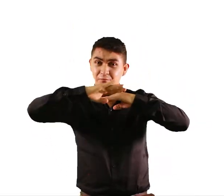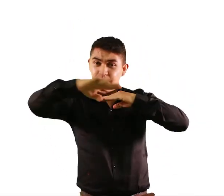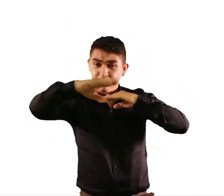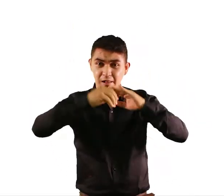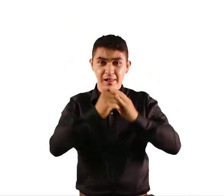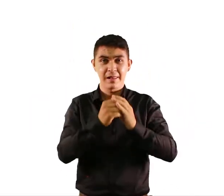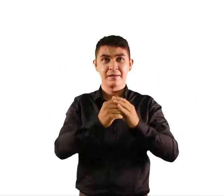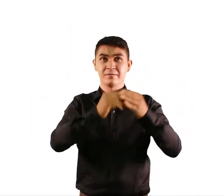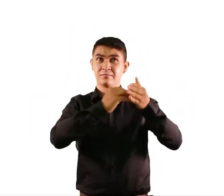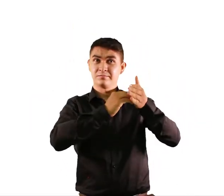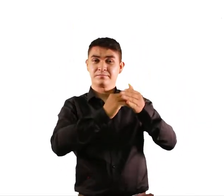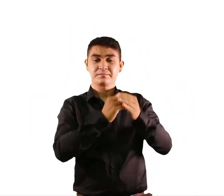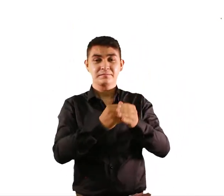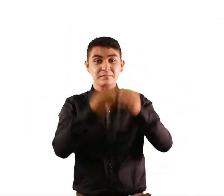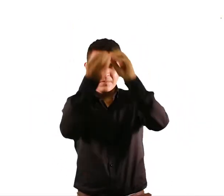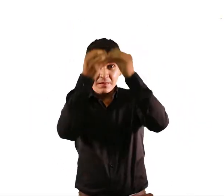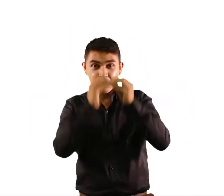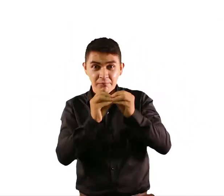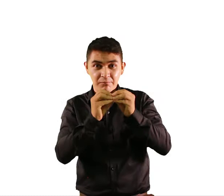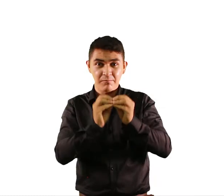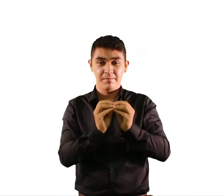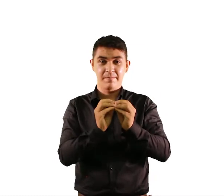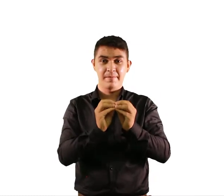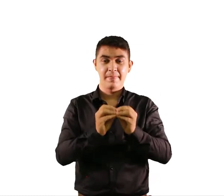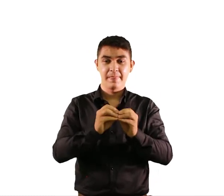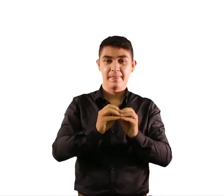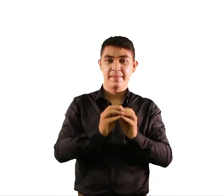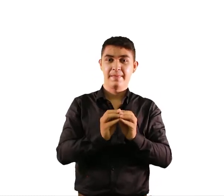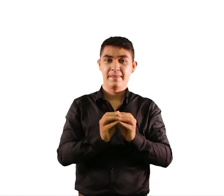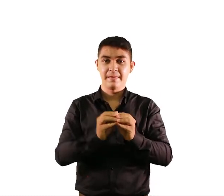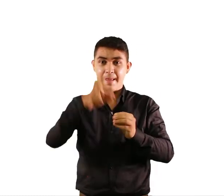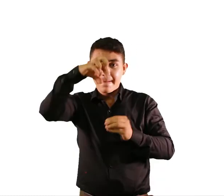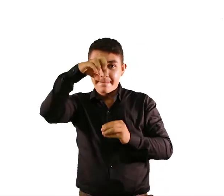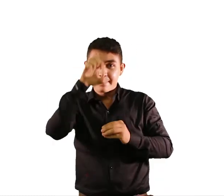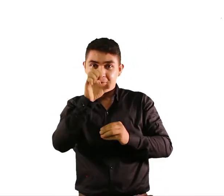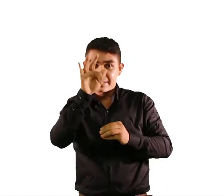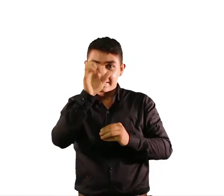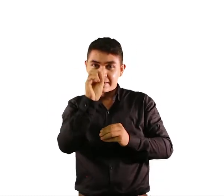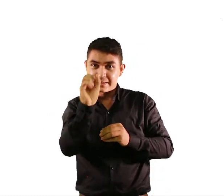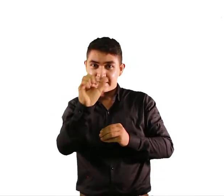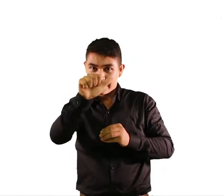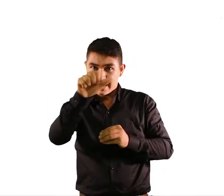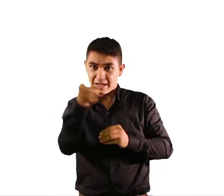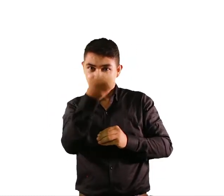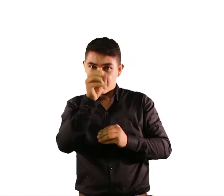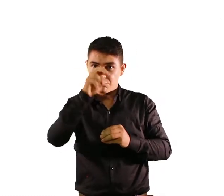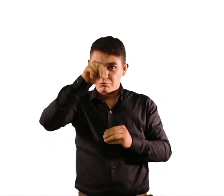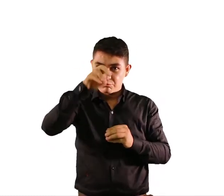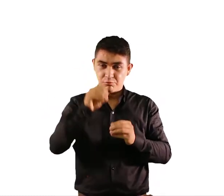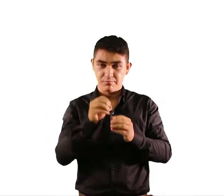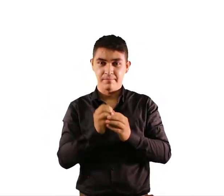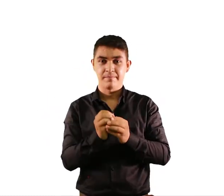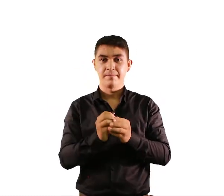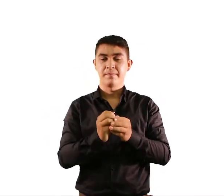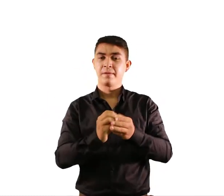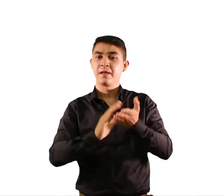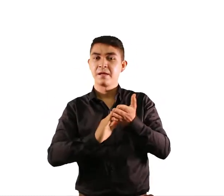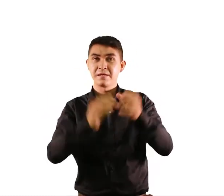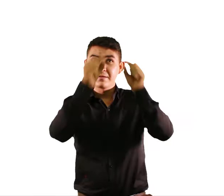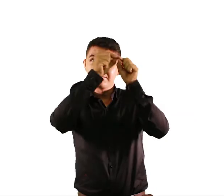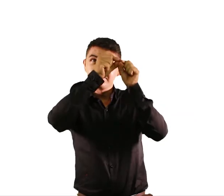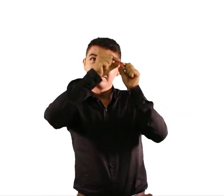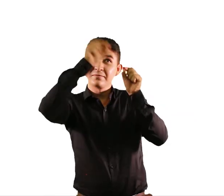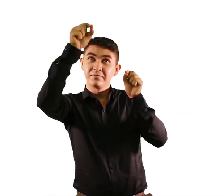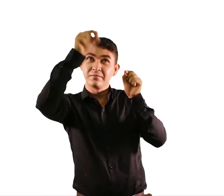que tiene la forma de pentágono regular y sus medidas son 8 metros